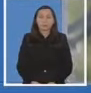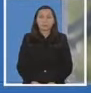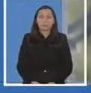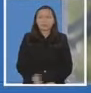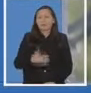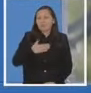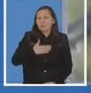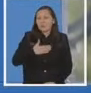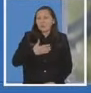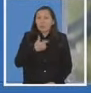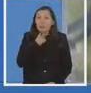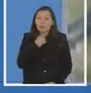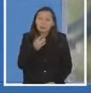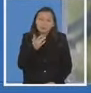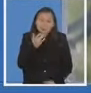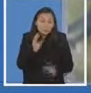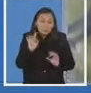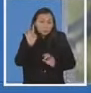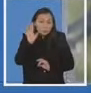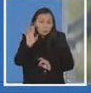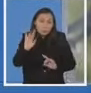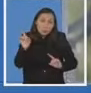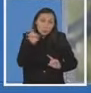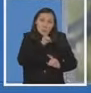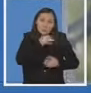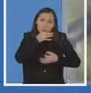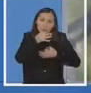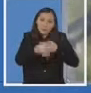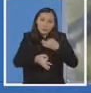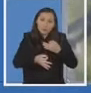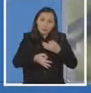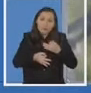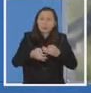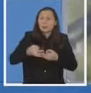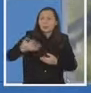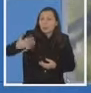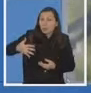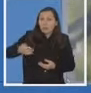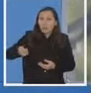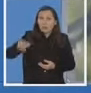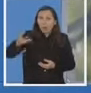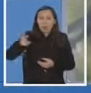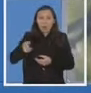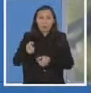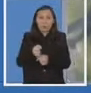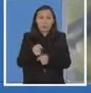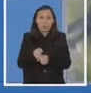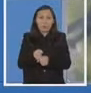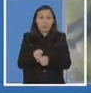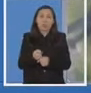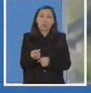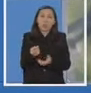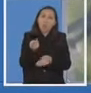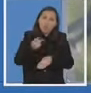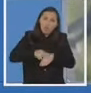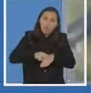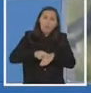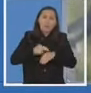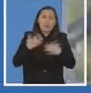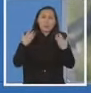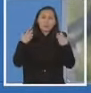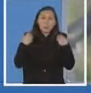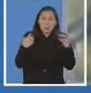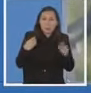Yo quiero simplemente cerrar, además de decir la importancia y el valor del trabajo, de la corresponsabilidad, del